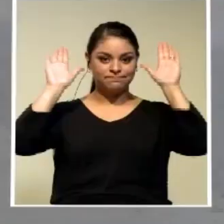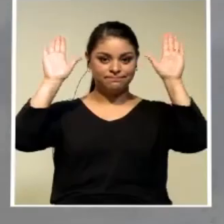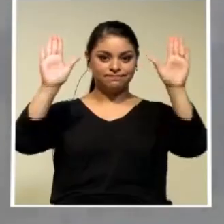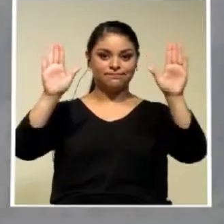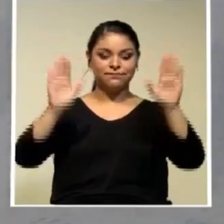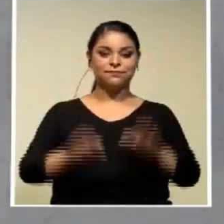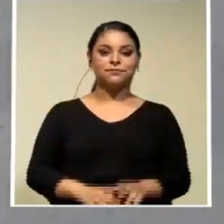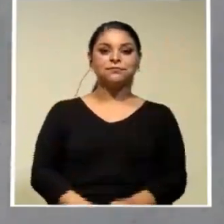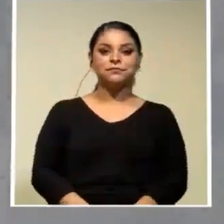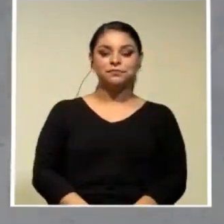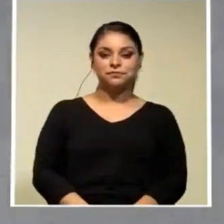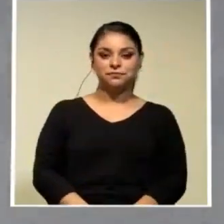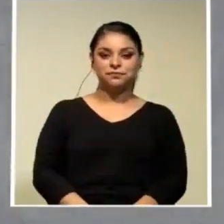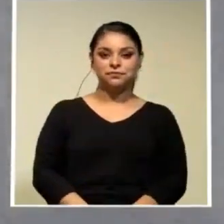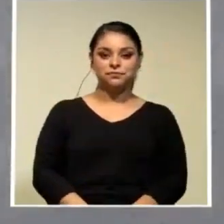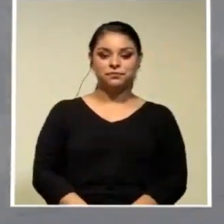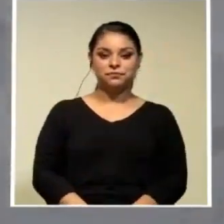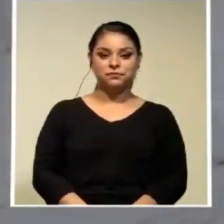Excelente.